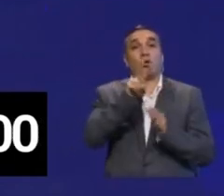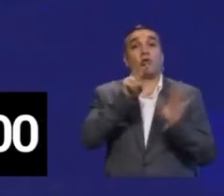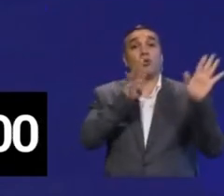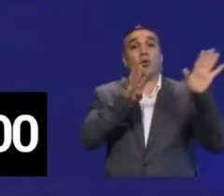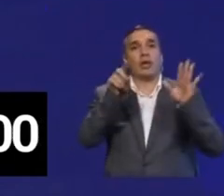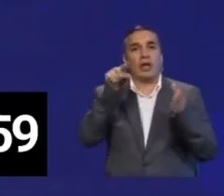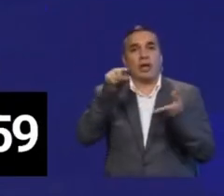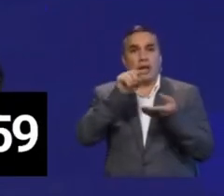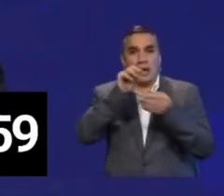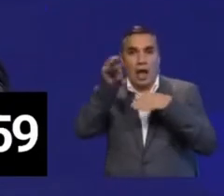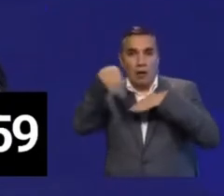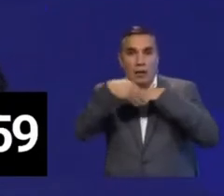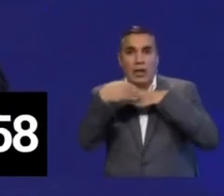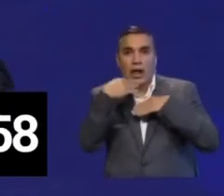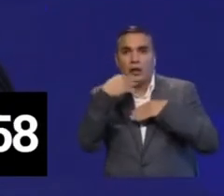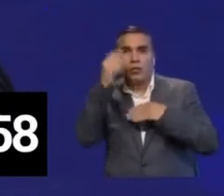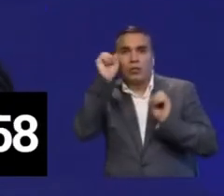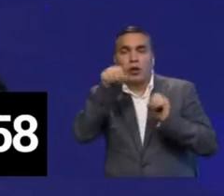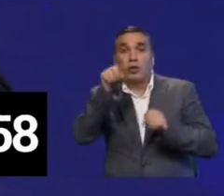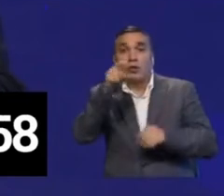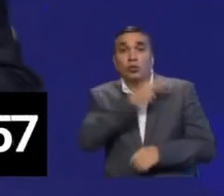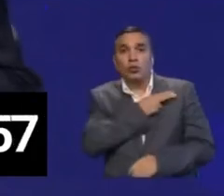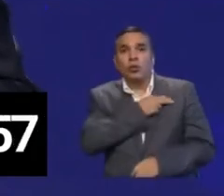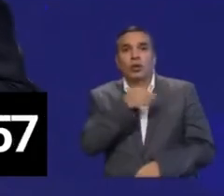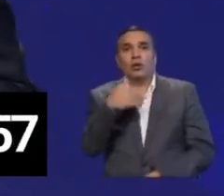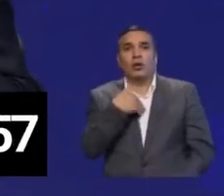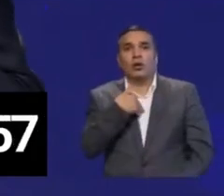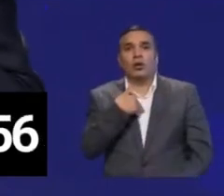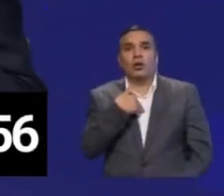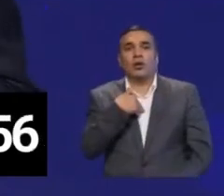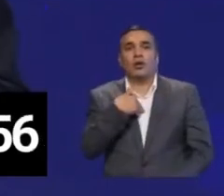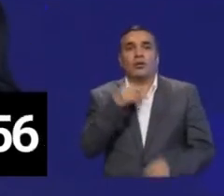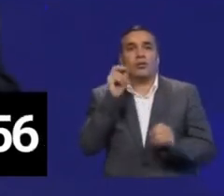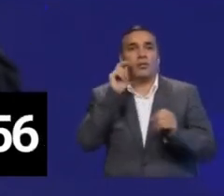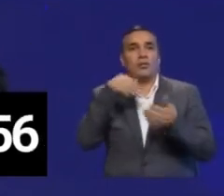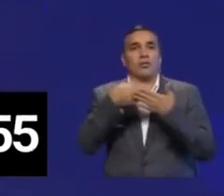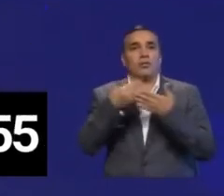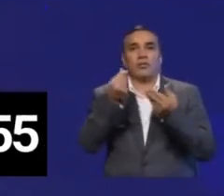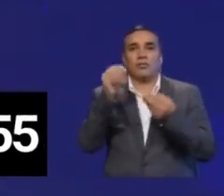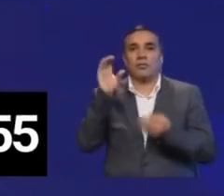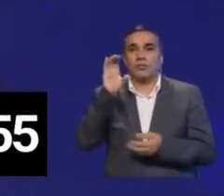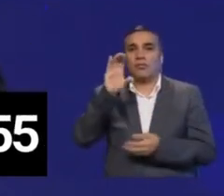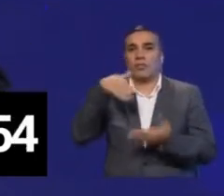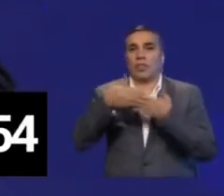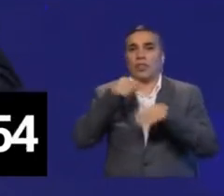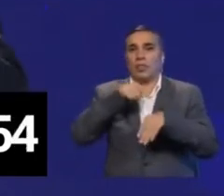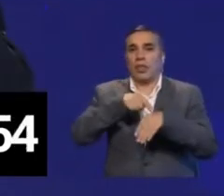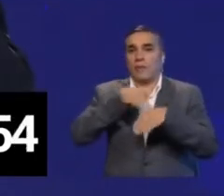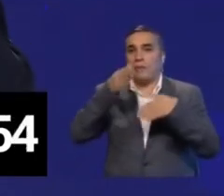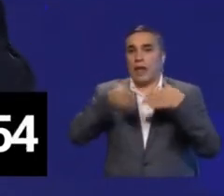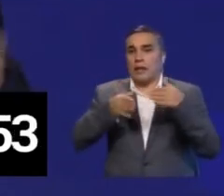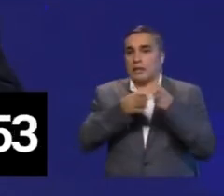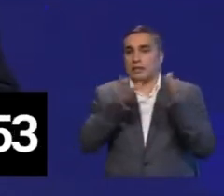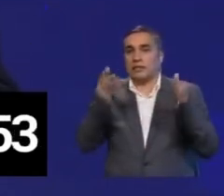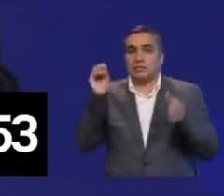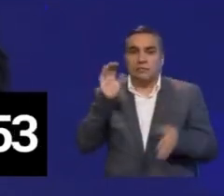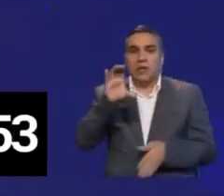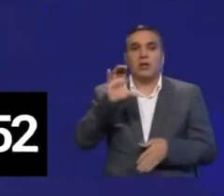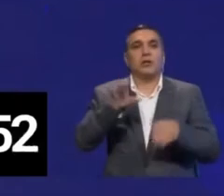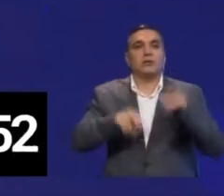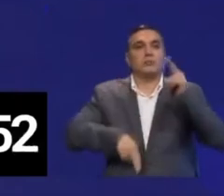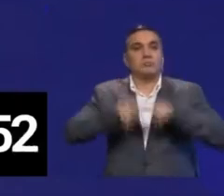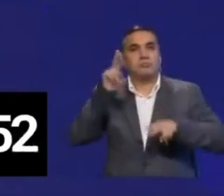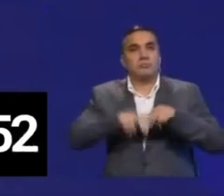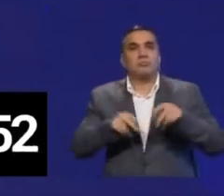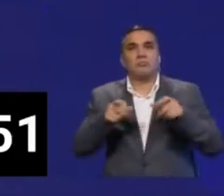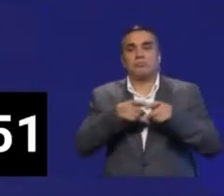de la Constitución, que permita que las universidades tengan previsibilidad de sus recursos en el largo plazo y puedan invertir en infraestructura,